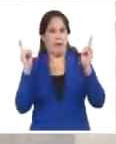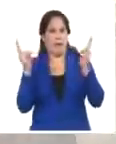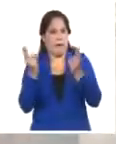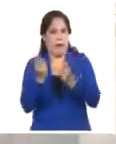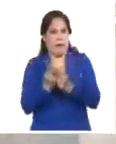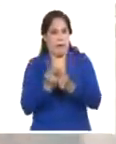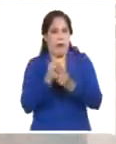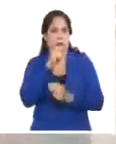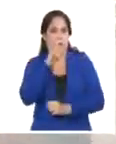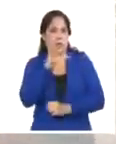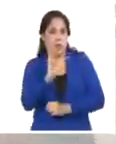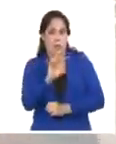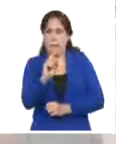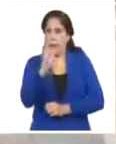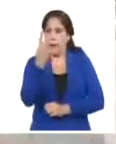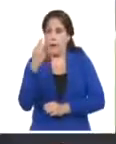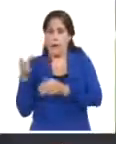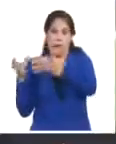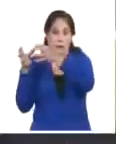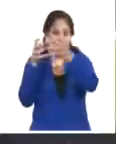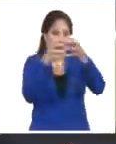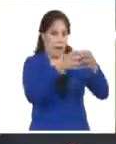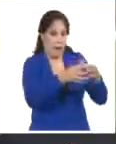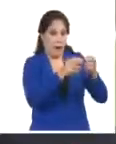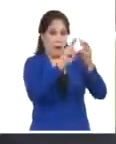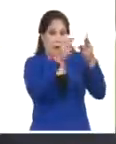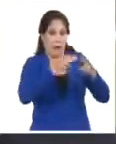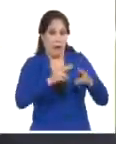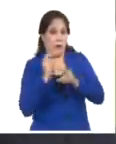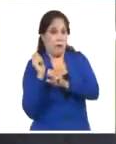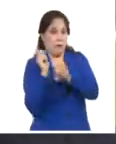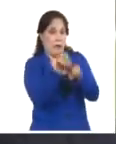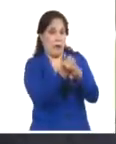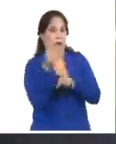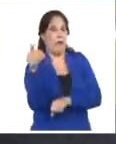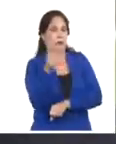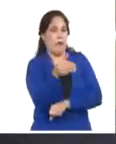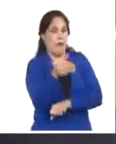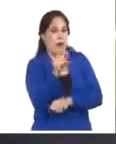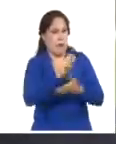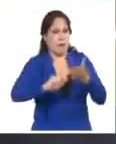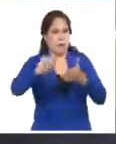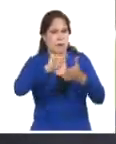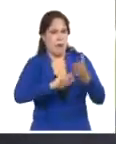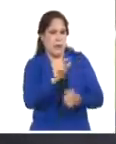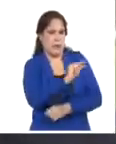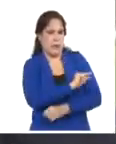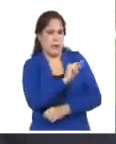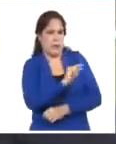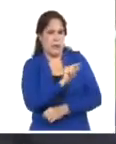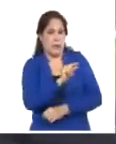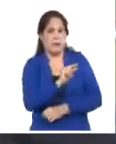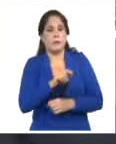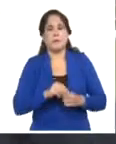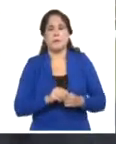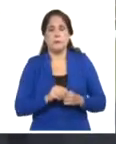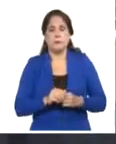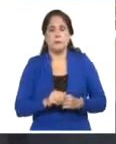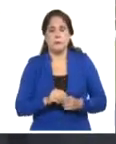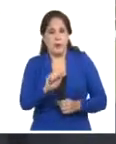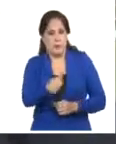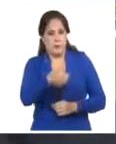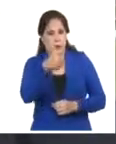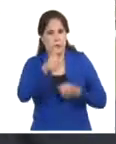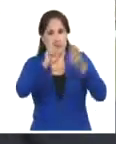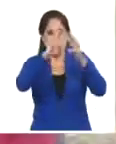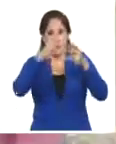Latinoamericano. Se trata de la primera delegación de la organización que llega a Cuba tras la reciente elección de Juan Reynaldo Pérez Pardo como presidente de